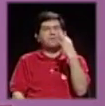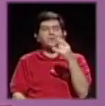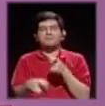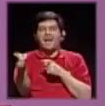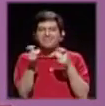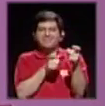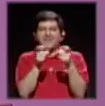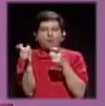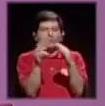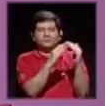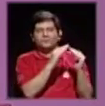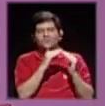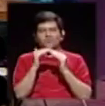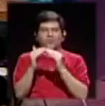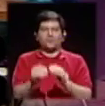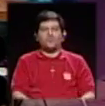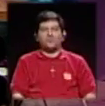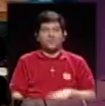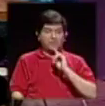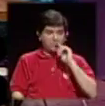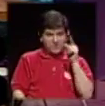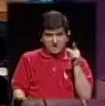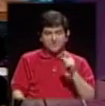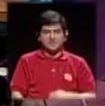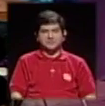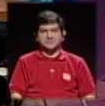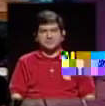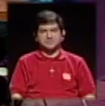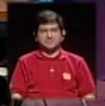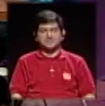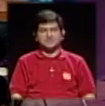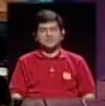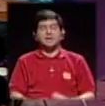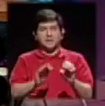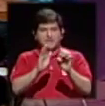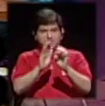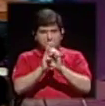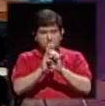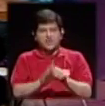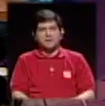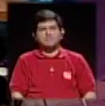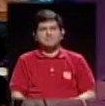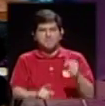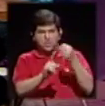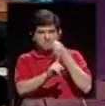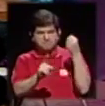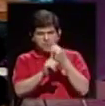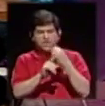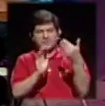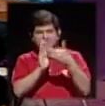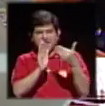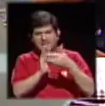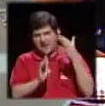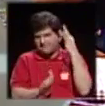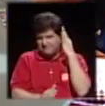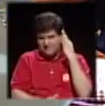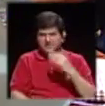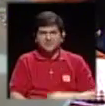control sobre las poblaciones, como ella está diciendo, ¿no? Esta desaparición, esta violencia que sufren las